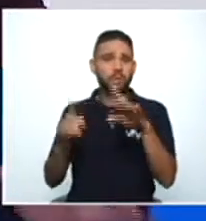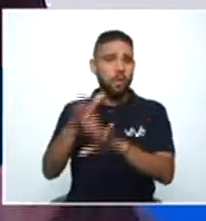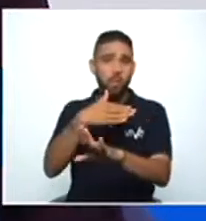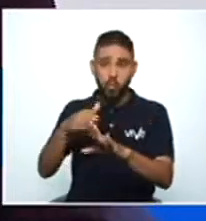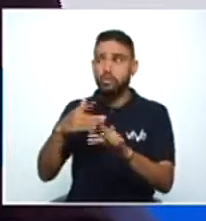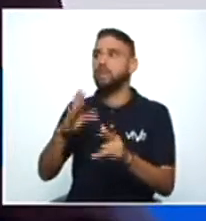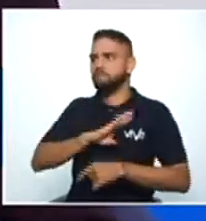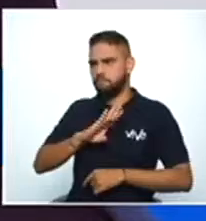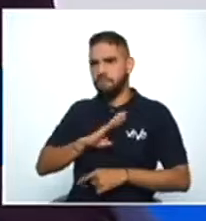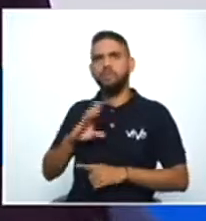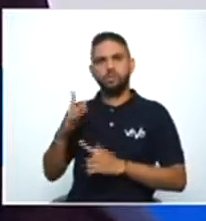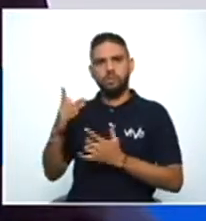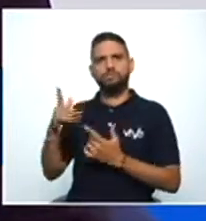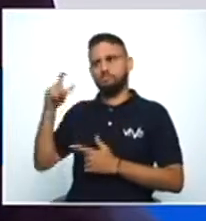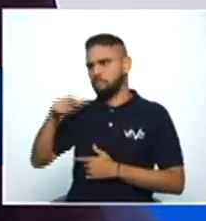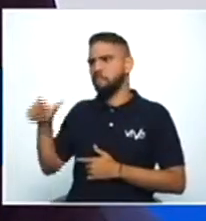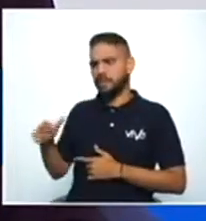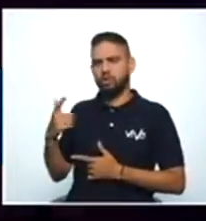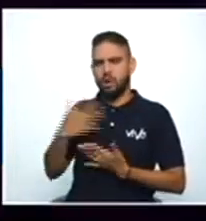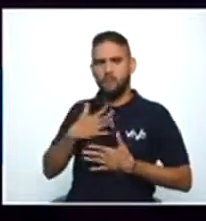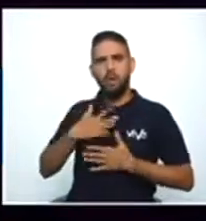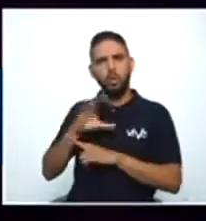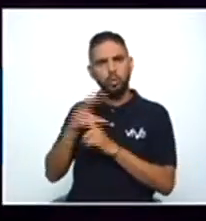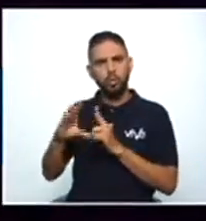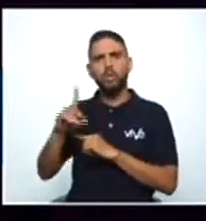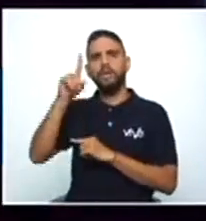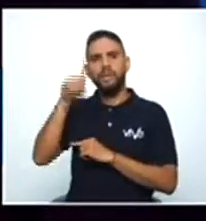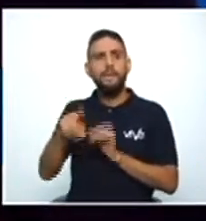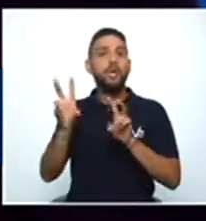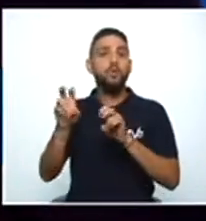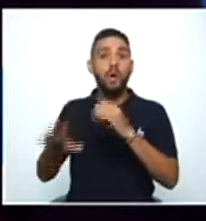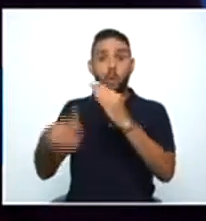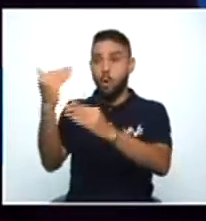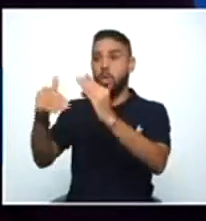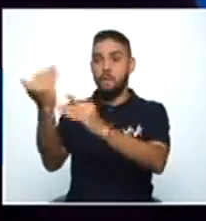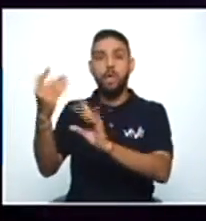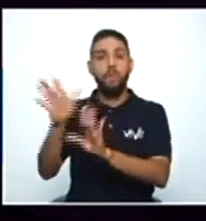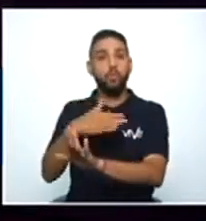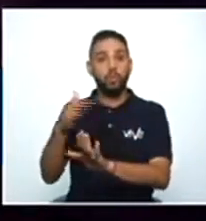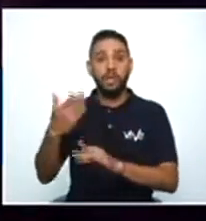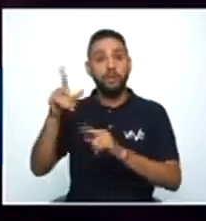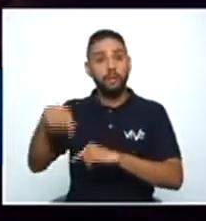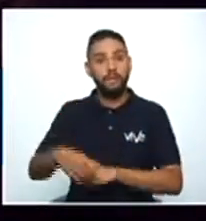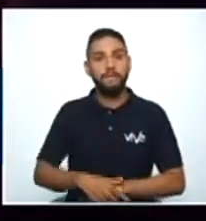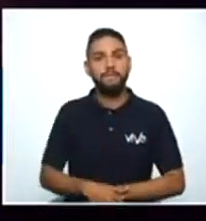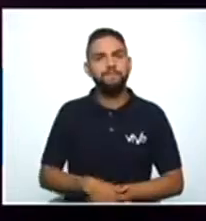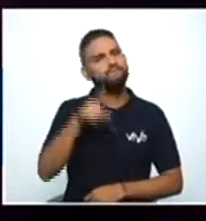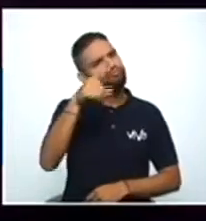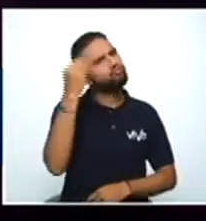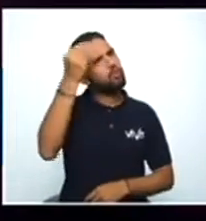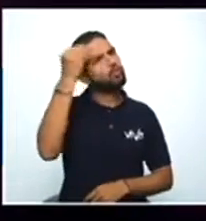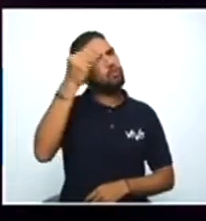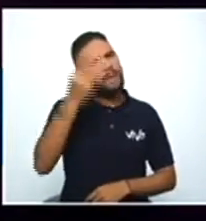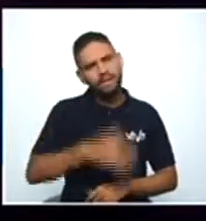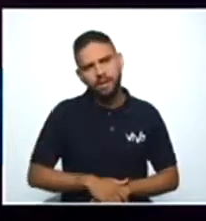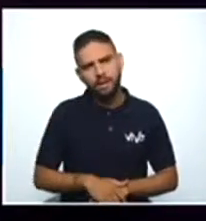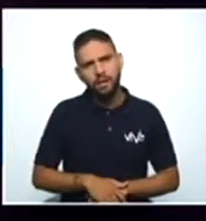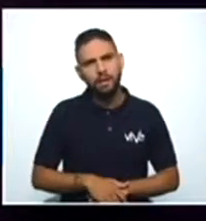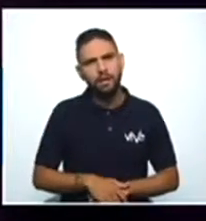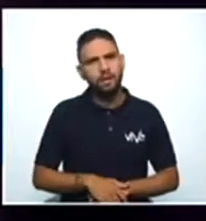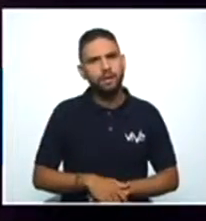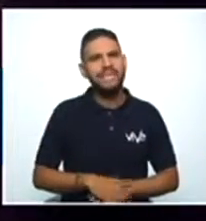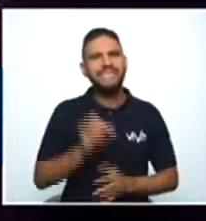que están consagrados también como artistas emergentes yo creo que ese es un compromiso histórico que asume el centro nacional del disco tú crees que si no